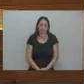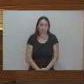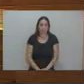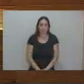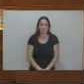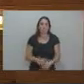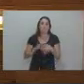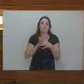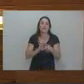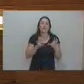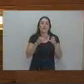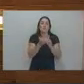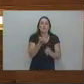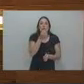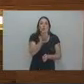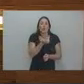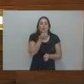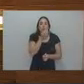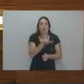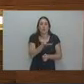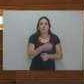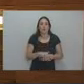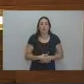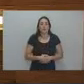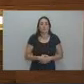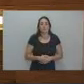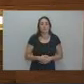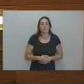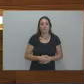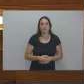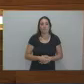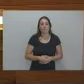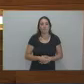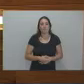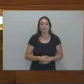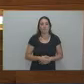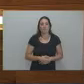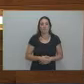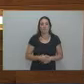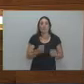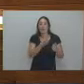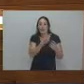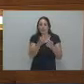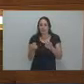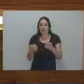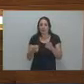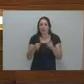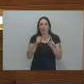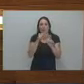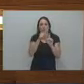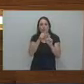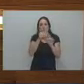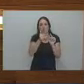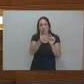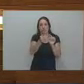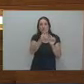Respecto al Partido Socialista, decir que hace falta no solamente altura de miras, sino también profundidad